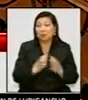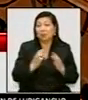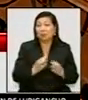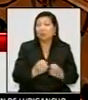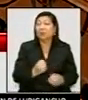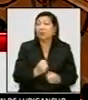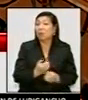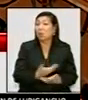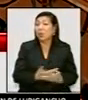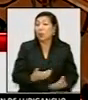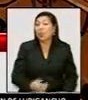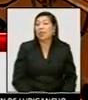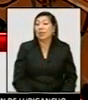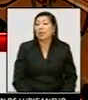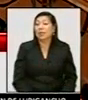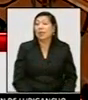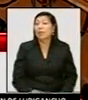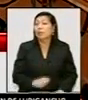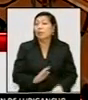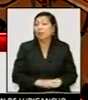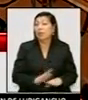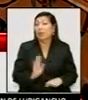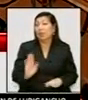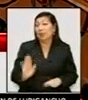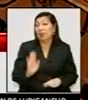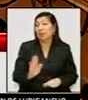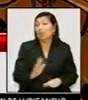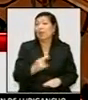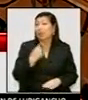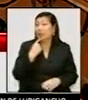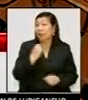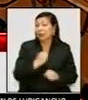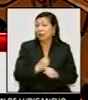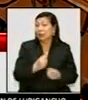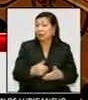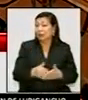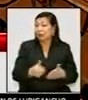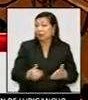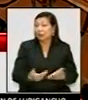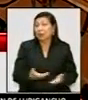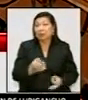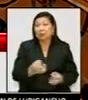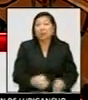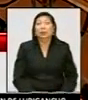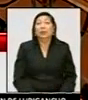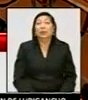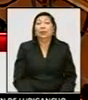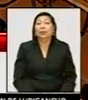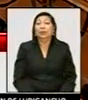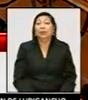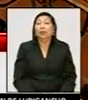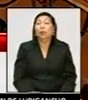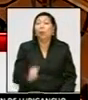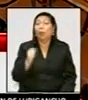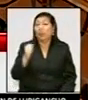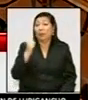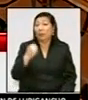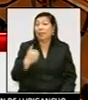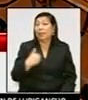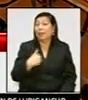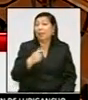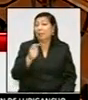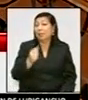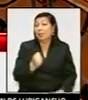el desempleo. Sobre ello, hay que señalar que la jubilación anticipada es una jubilación, es decir, un derecho al que tiene